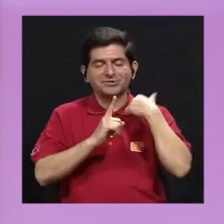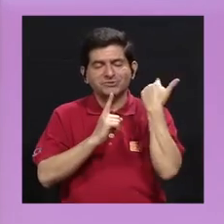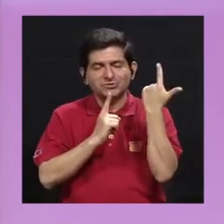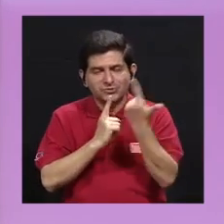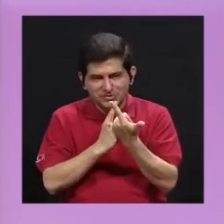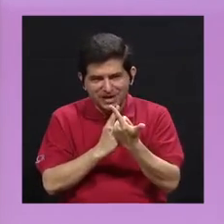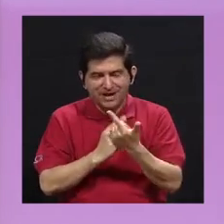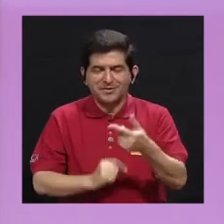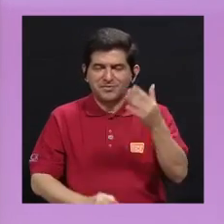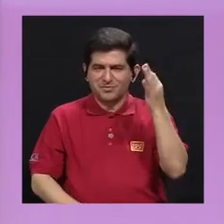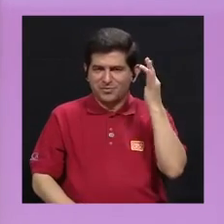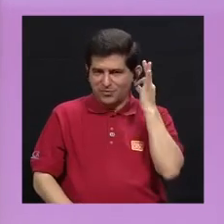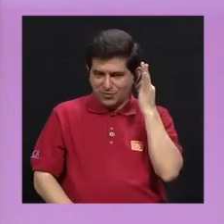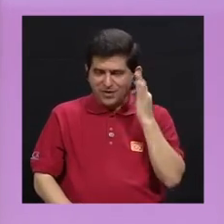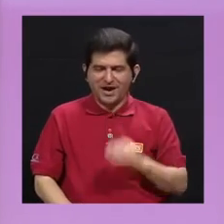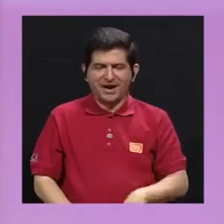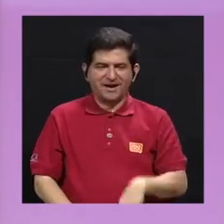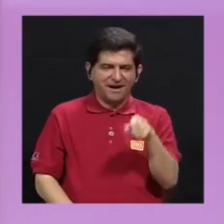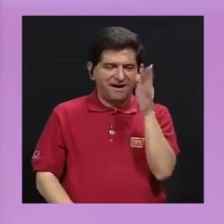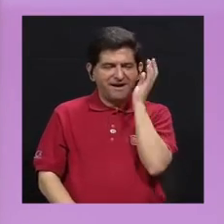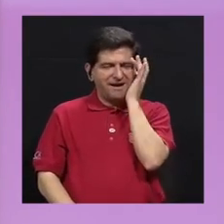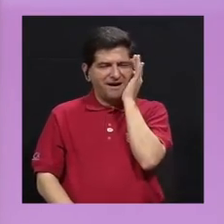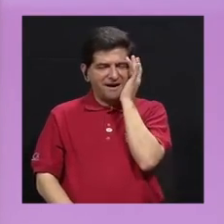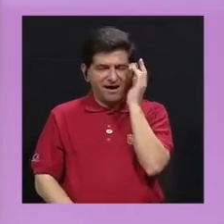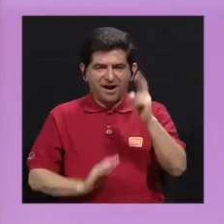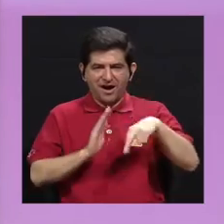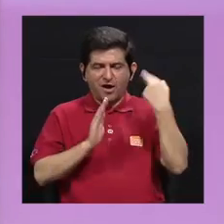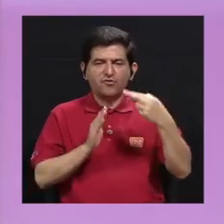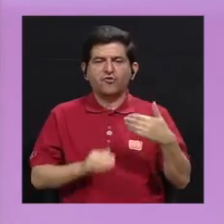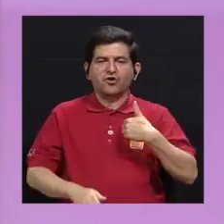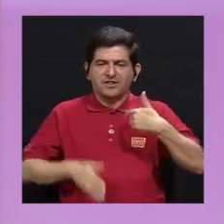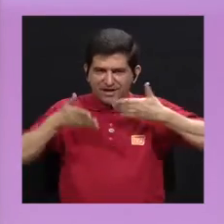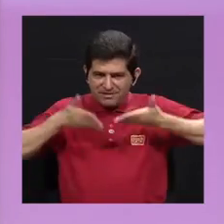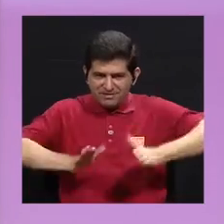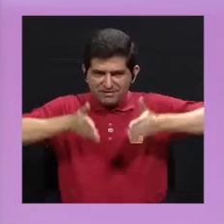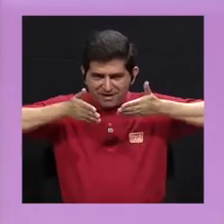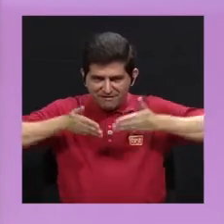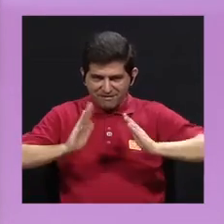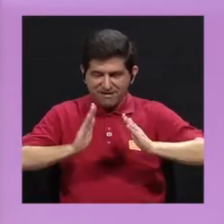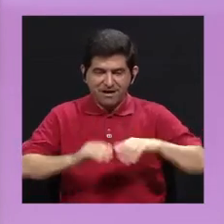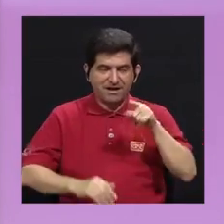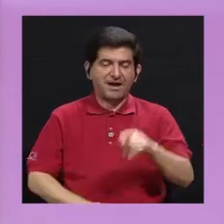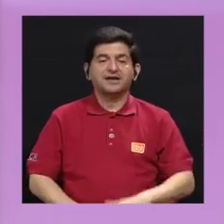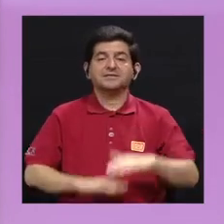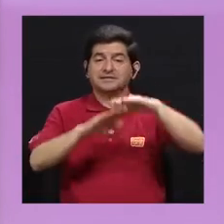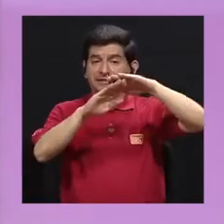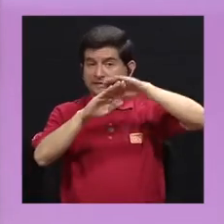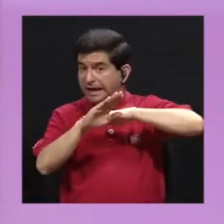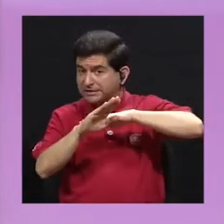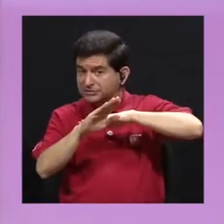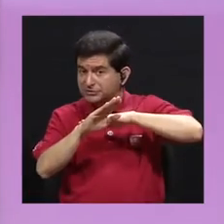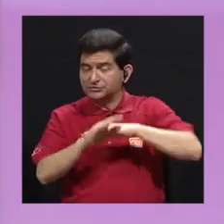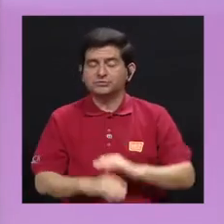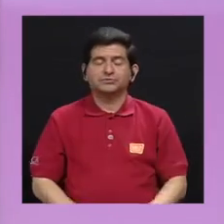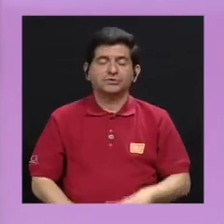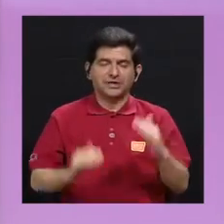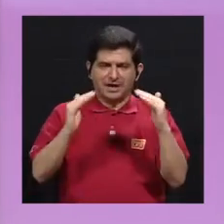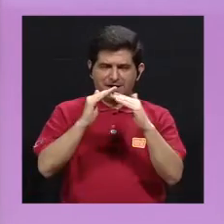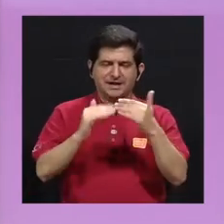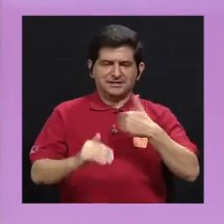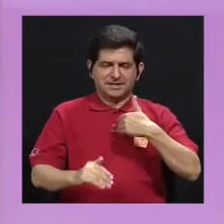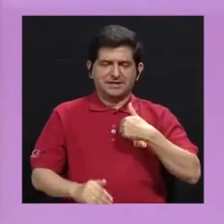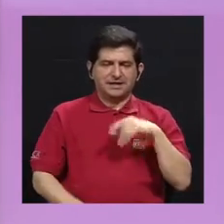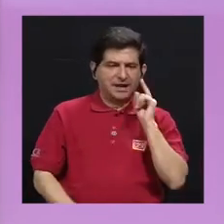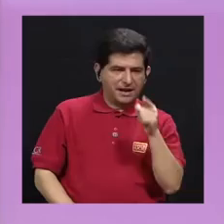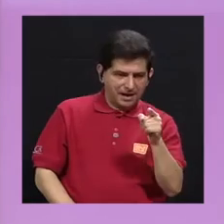socialmente la mujer es la que se ha preocupado en su rol reproductivo por el techo de ella y de sus